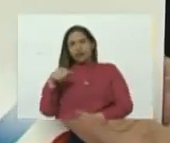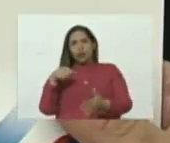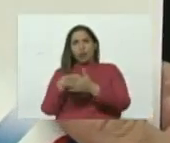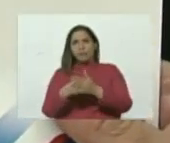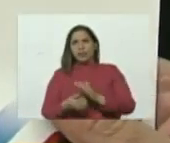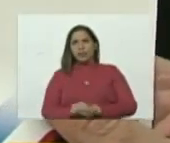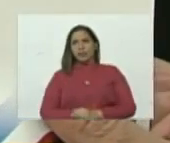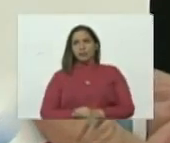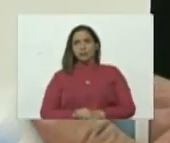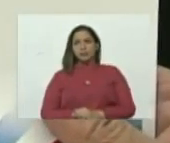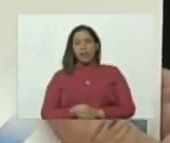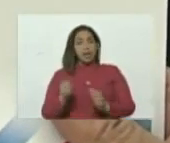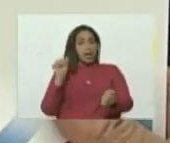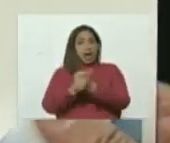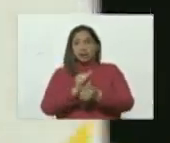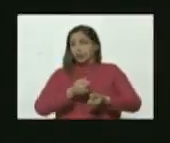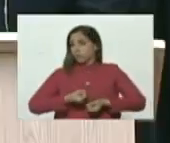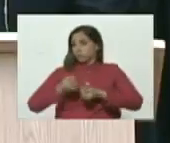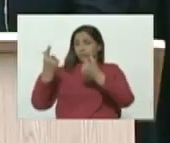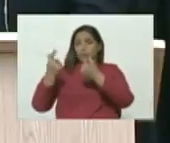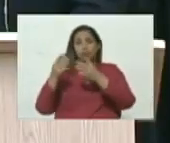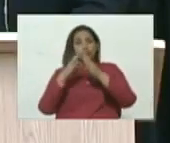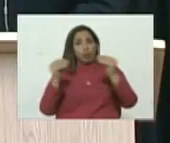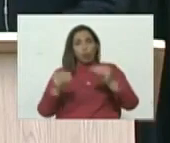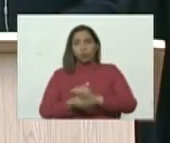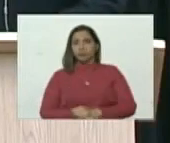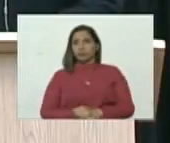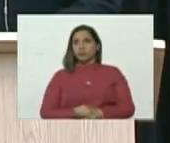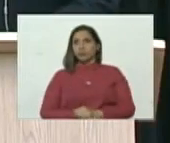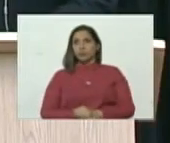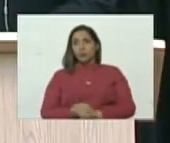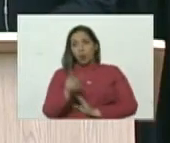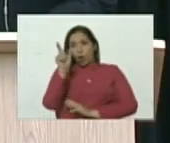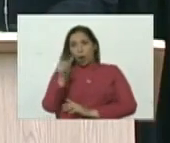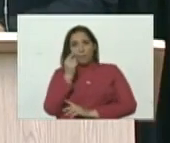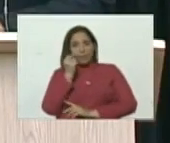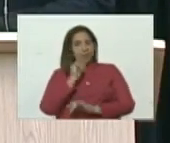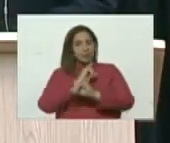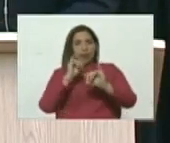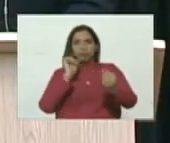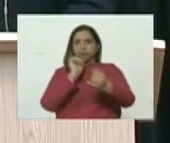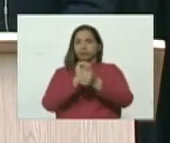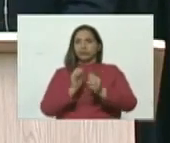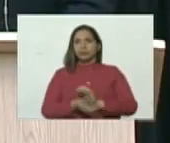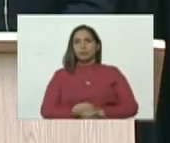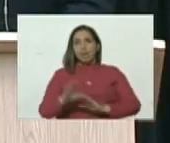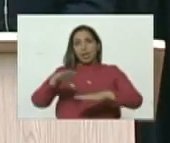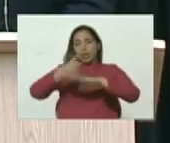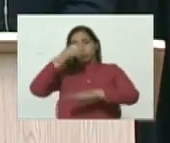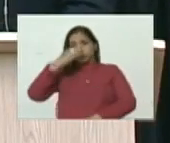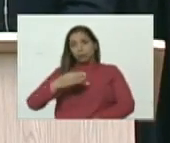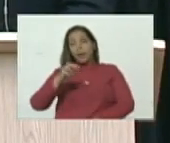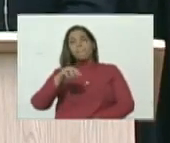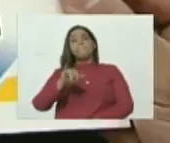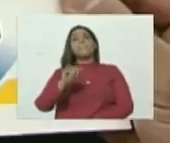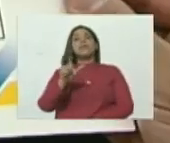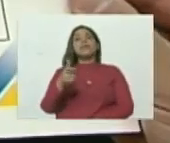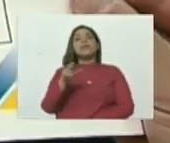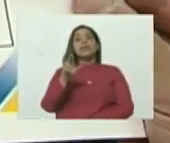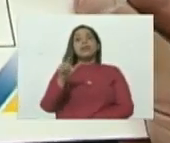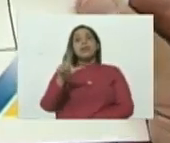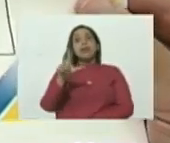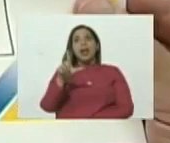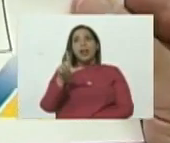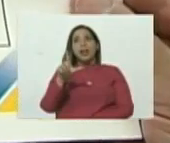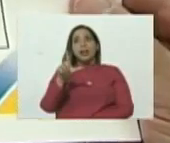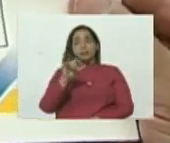La cárcel. Alias Limardo, capturado. El coronel Miguel Castillo Cedeño, a